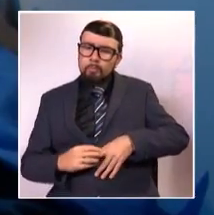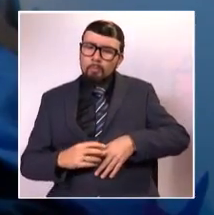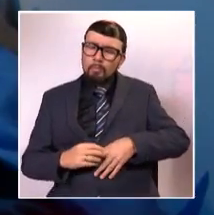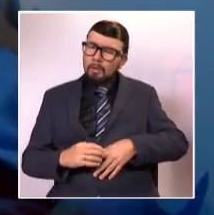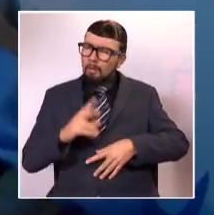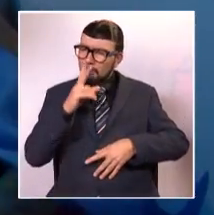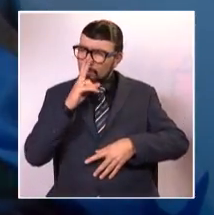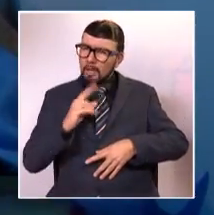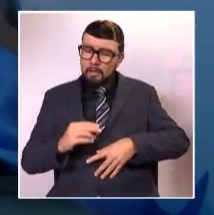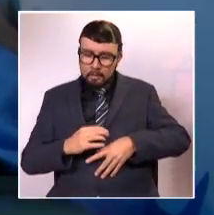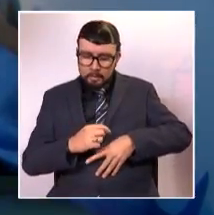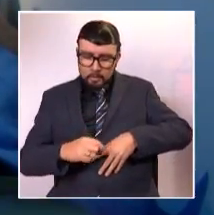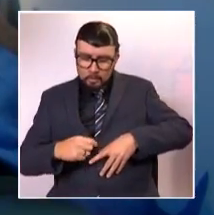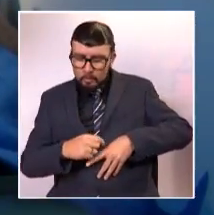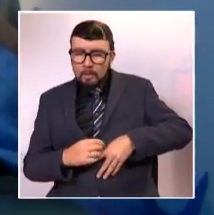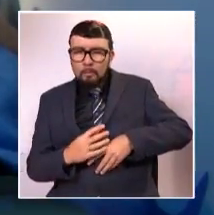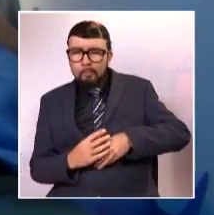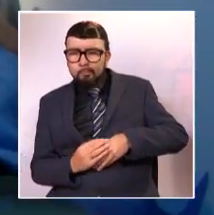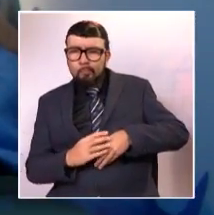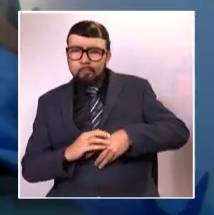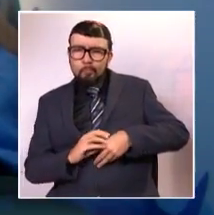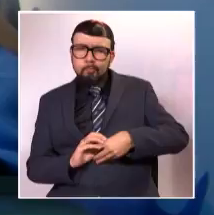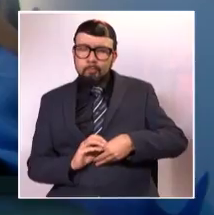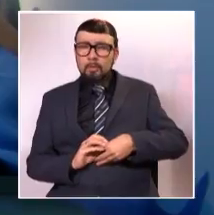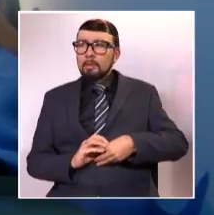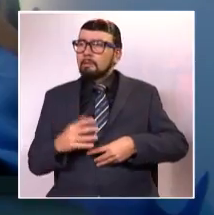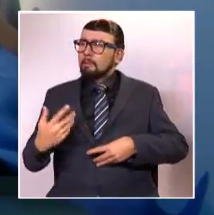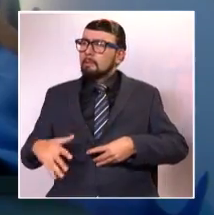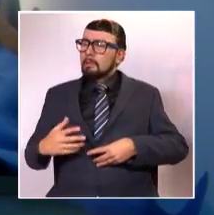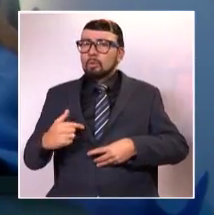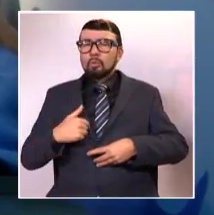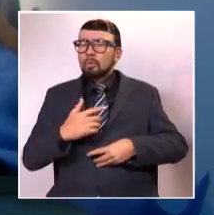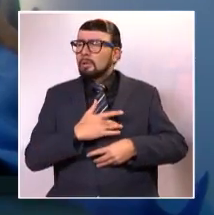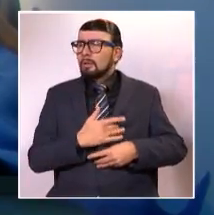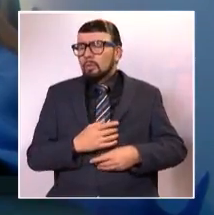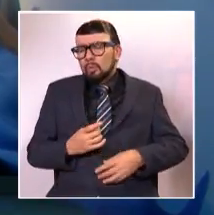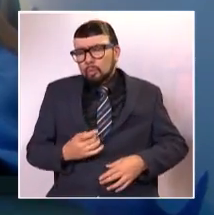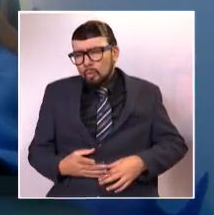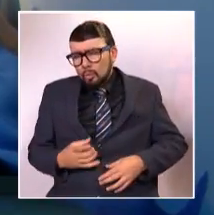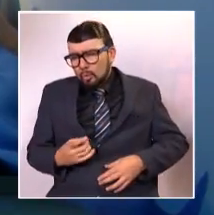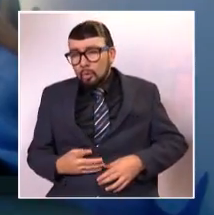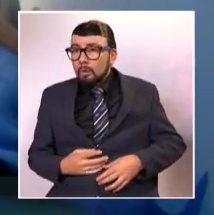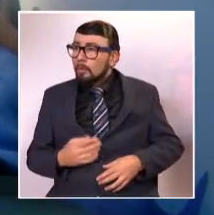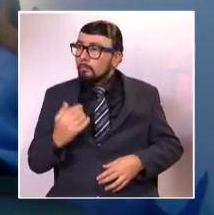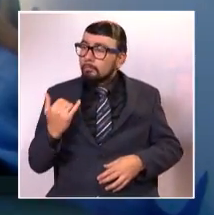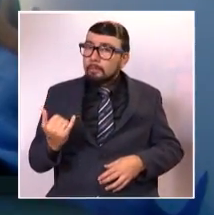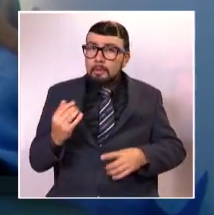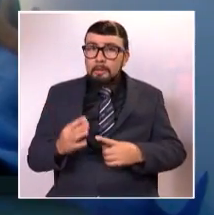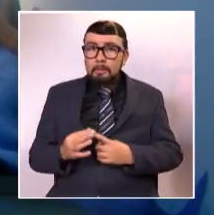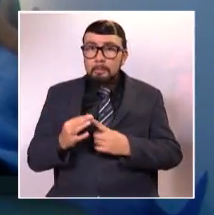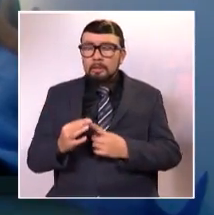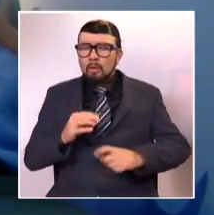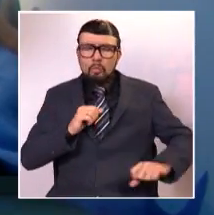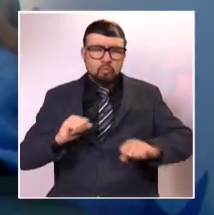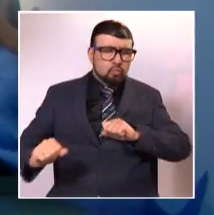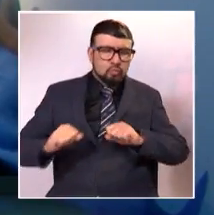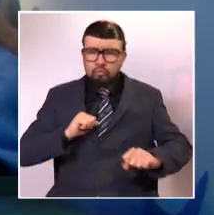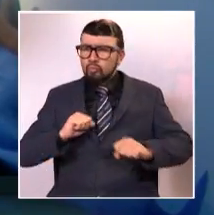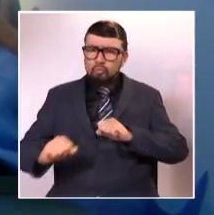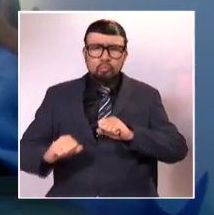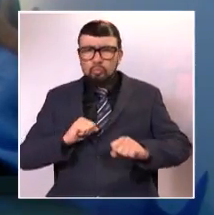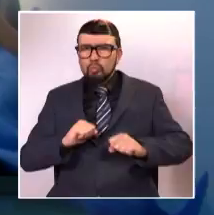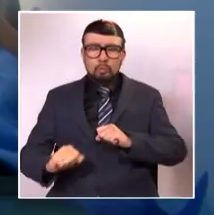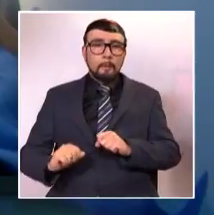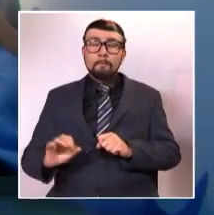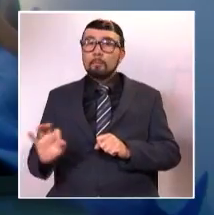del testículo, el paciente consulta porque hay un dolor, en especial cuando hace ejercicio,